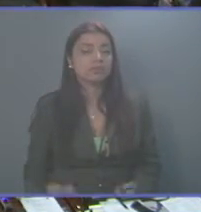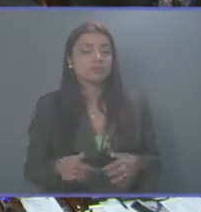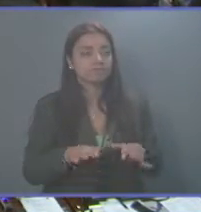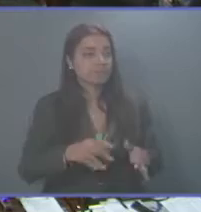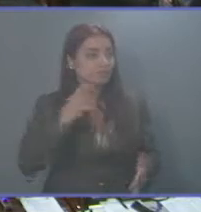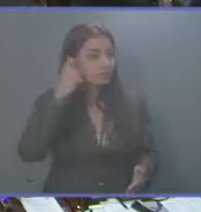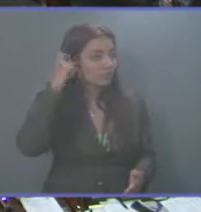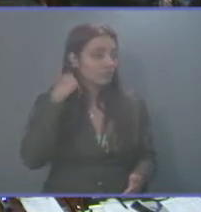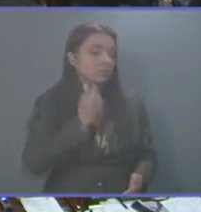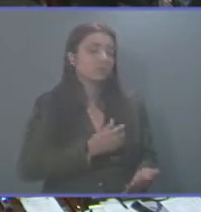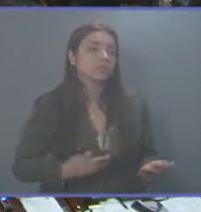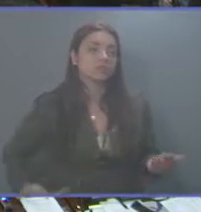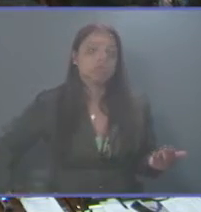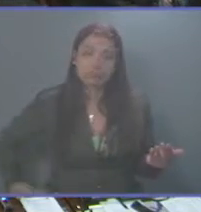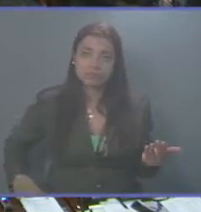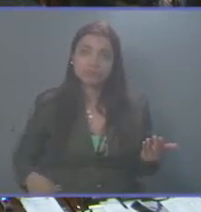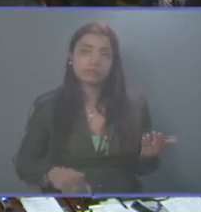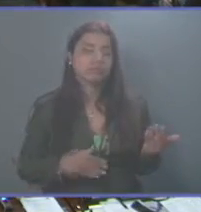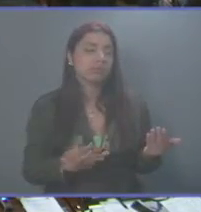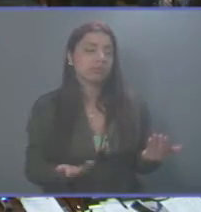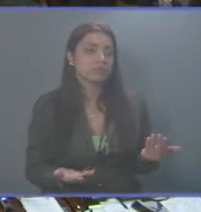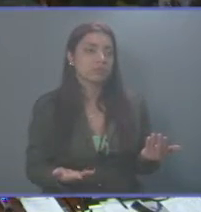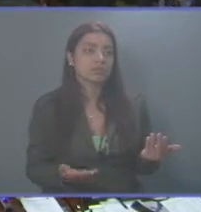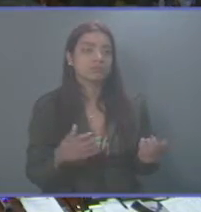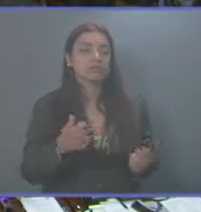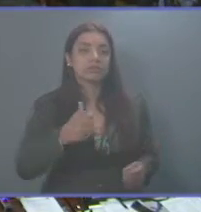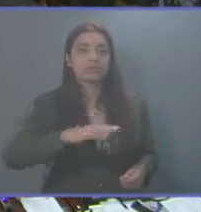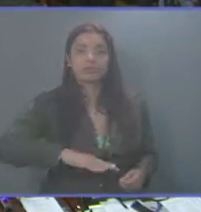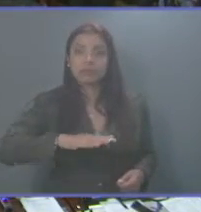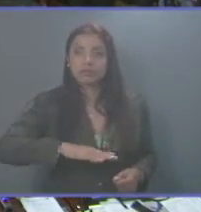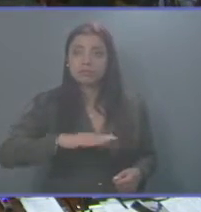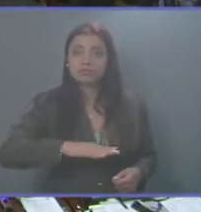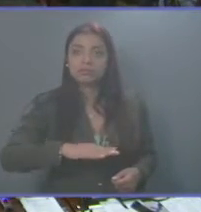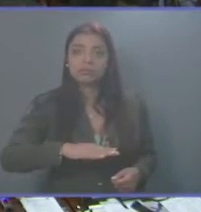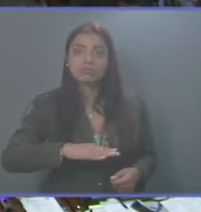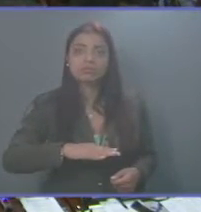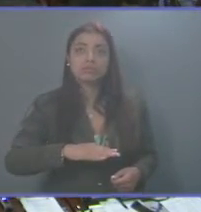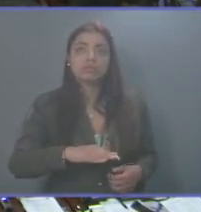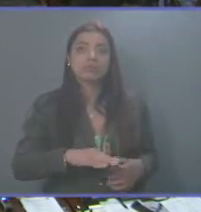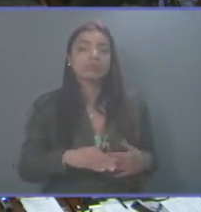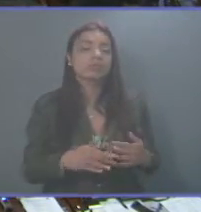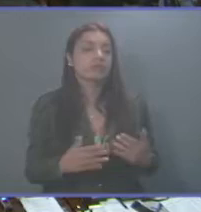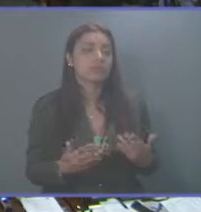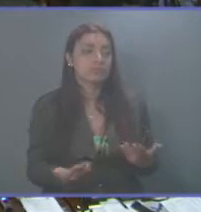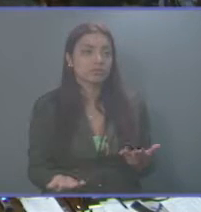Gracias, presidente. Muy buenas tardes.